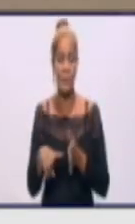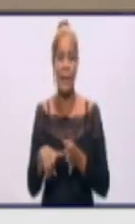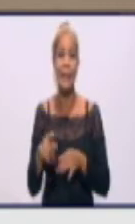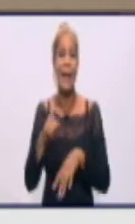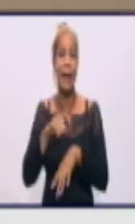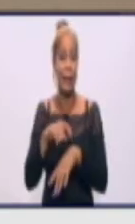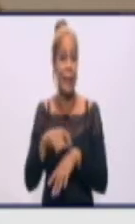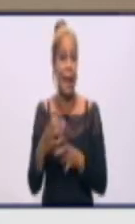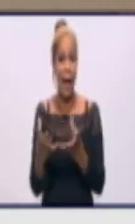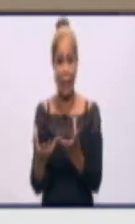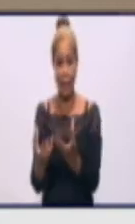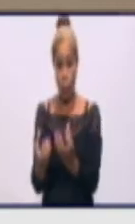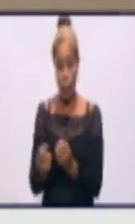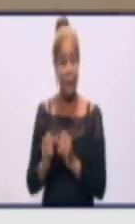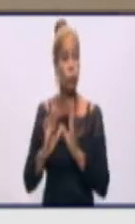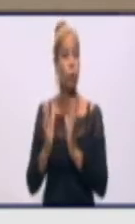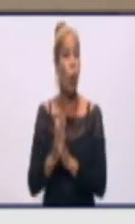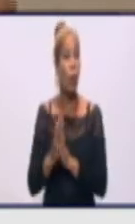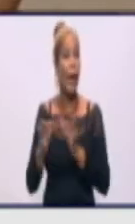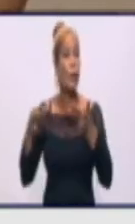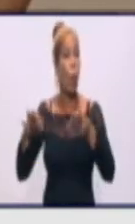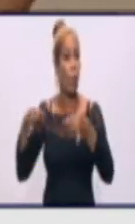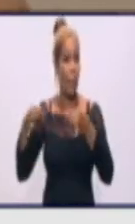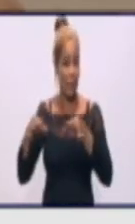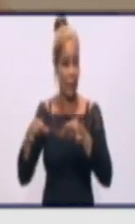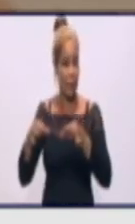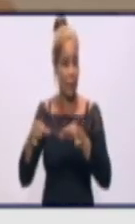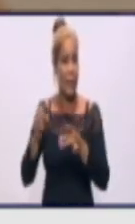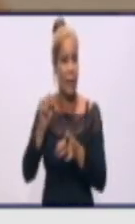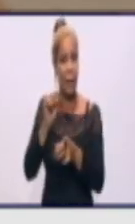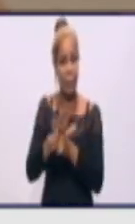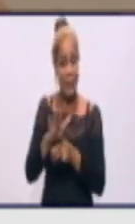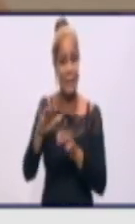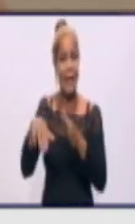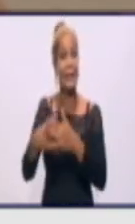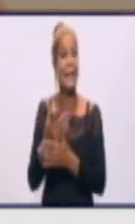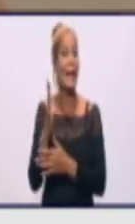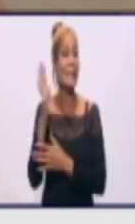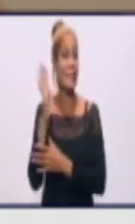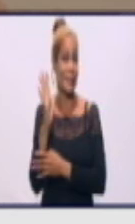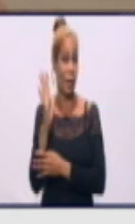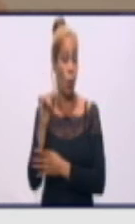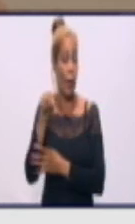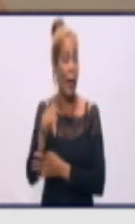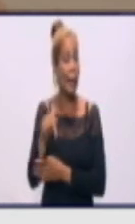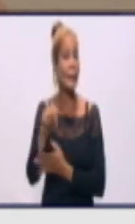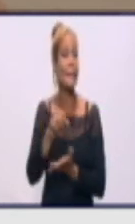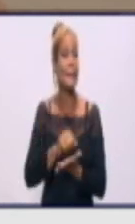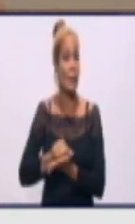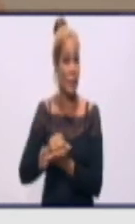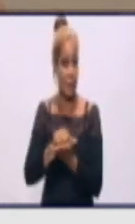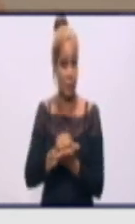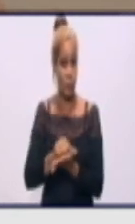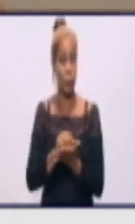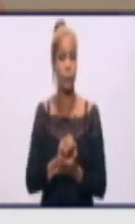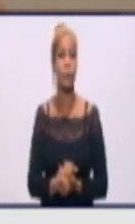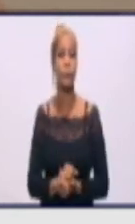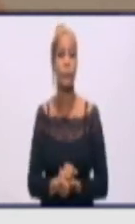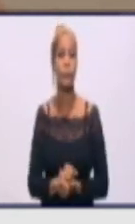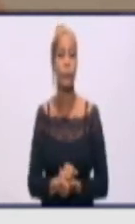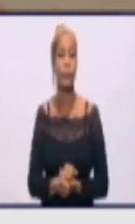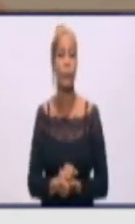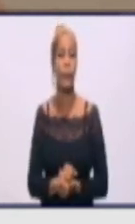y pagarlo en caso de que haya... Comienza el día 5 este servicio de, voy a decirlo con el nuevo nombre,